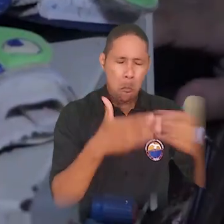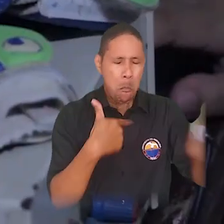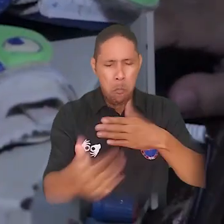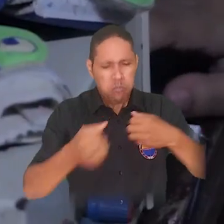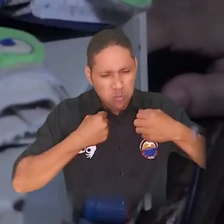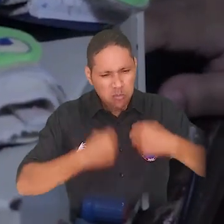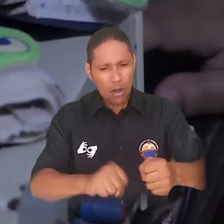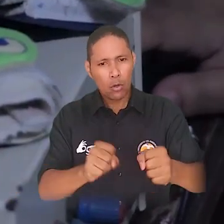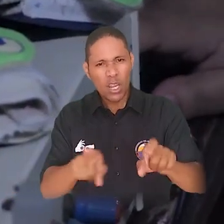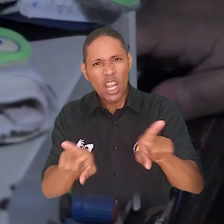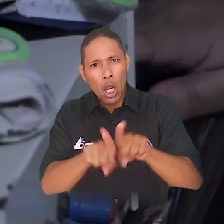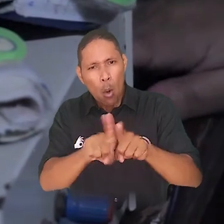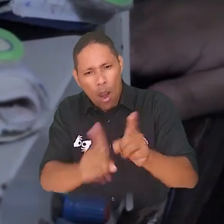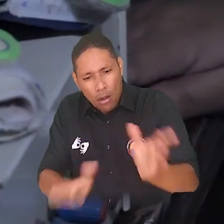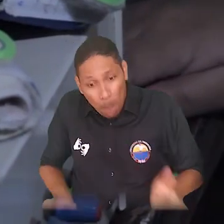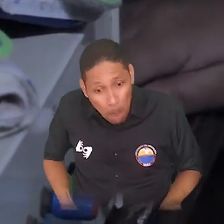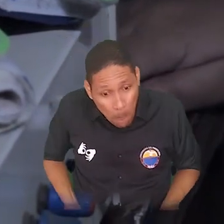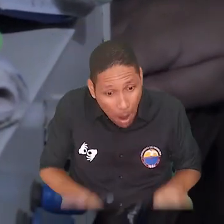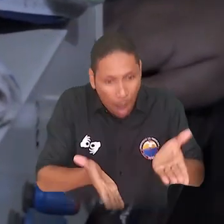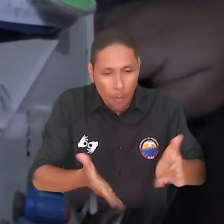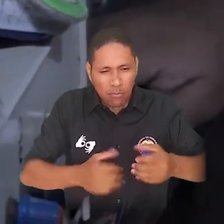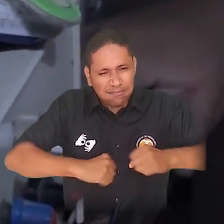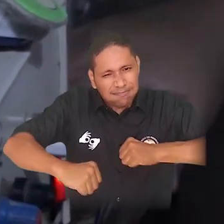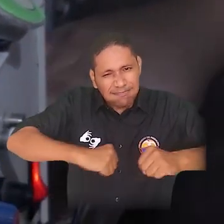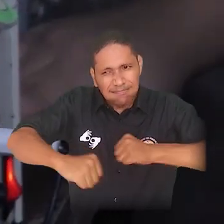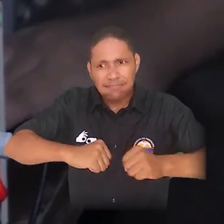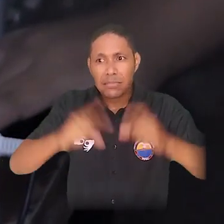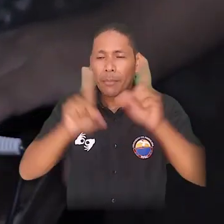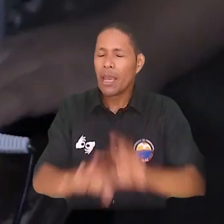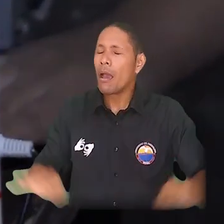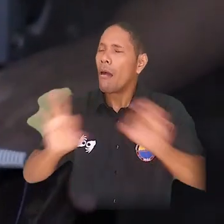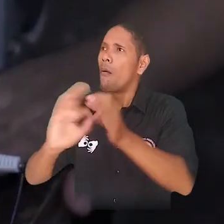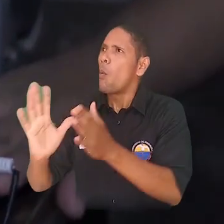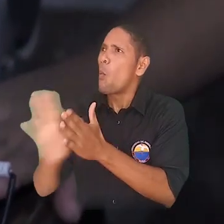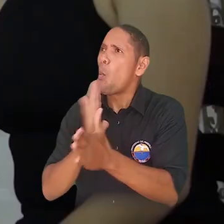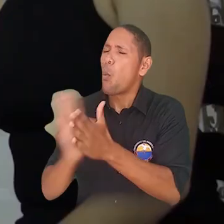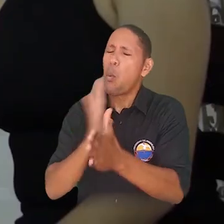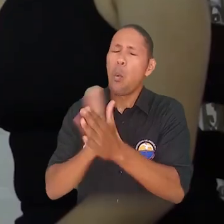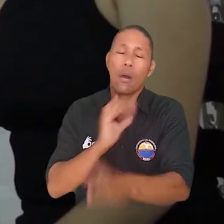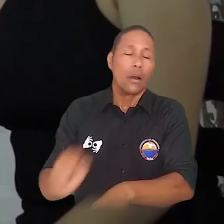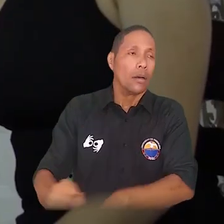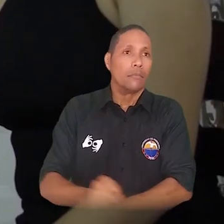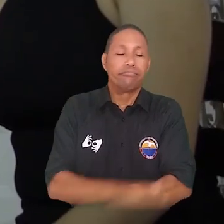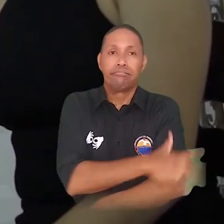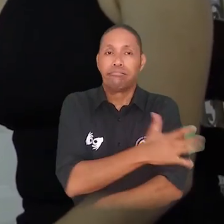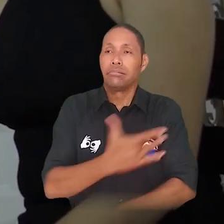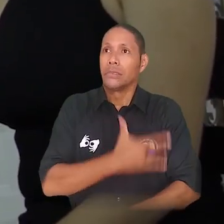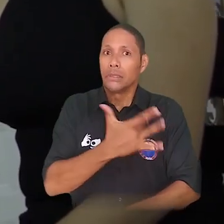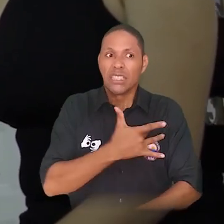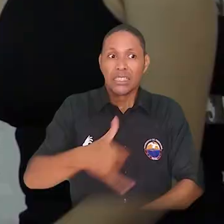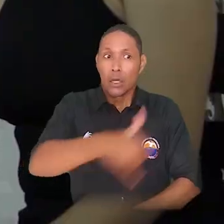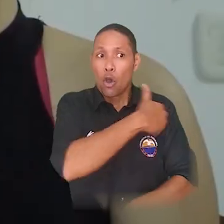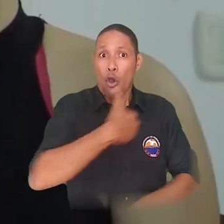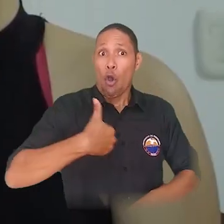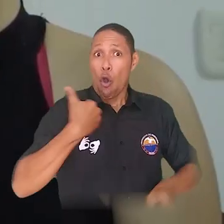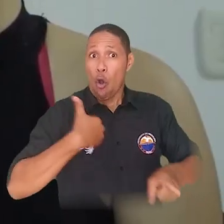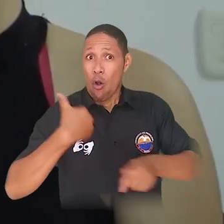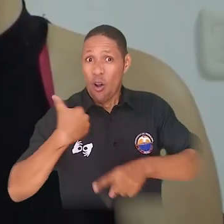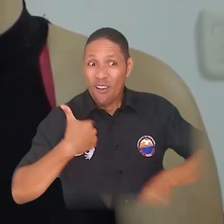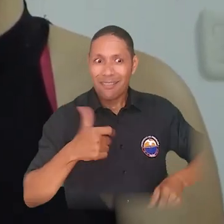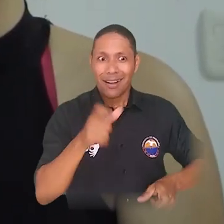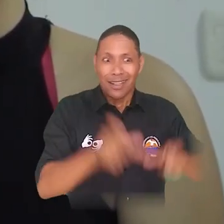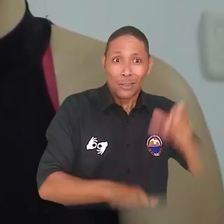dificultades que existan, todo es poder impulsarlos y apoyarlos a ellos, pero también ese mensaje muy claro, contundente y motivador hacia los